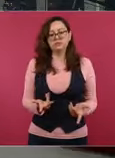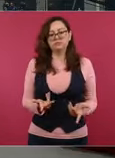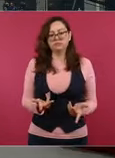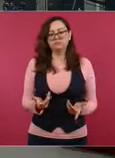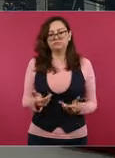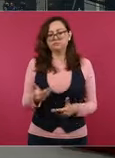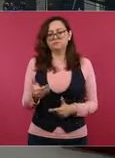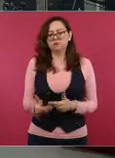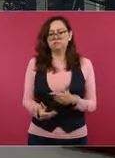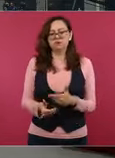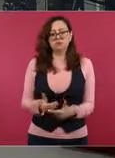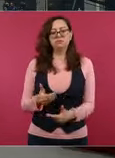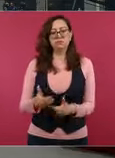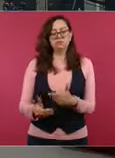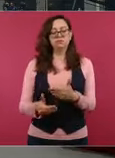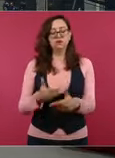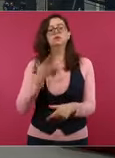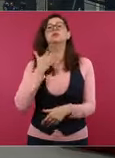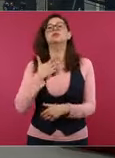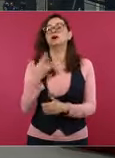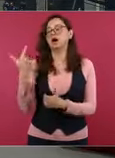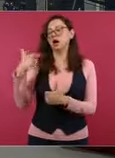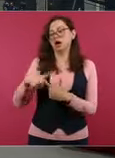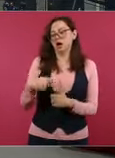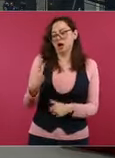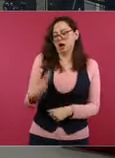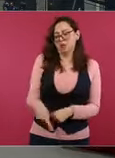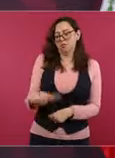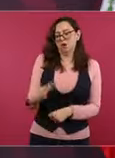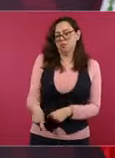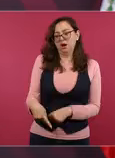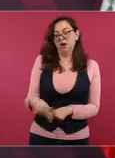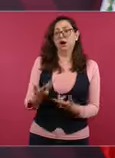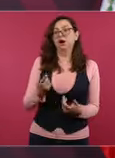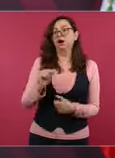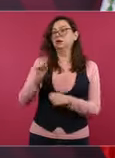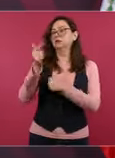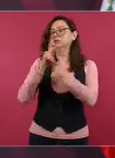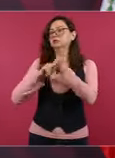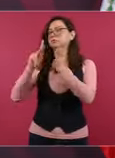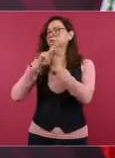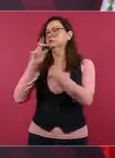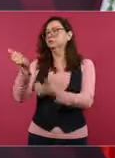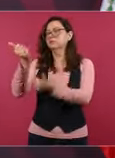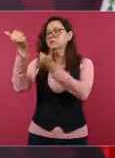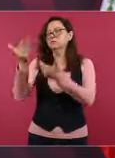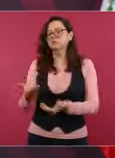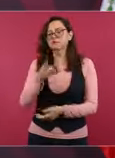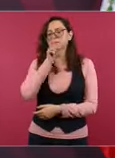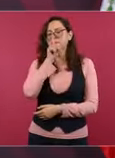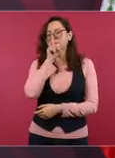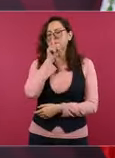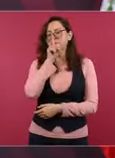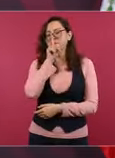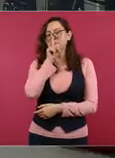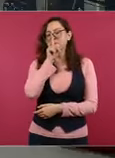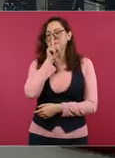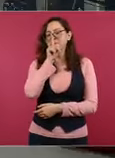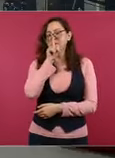no tengamos que comprar la gasolina en el extranjero, que todo se produzca en México. Y con estas